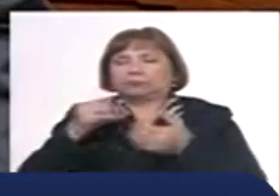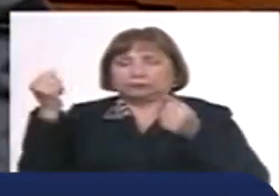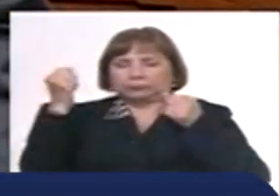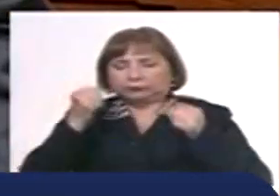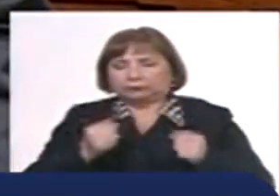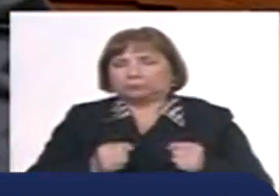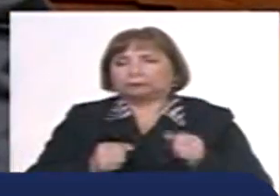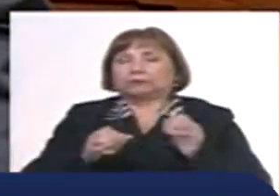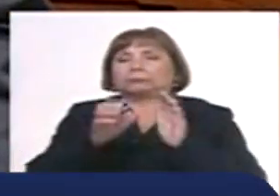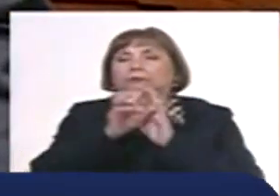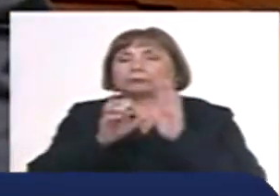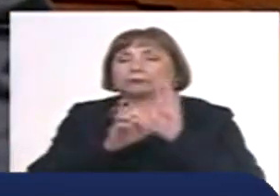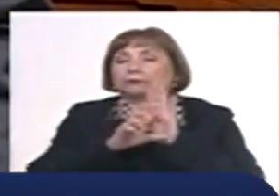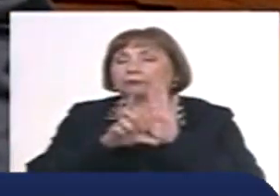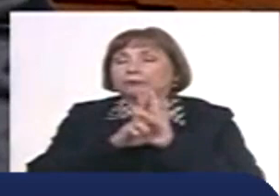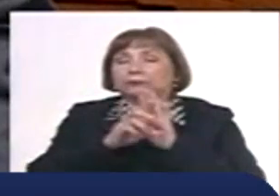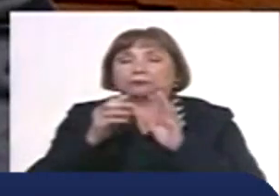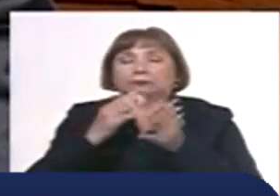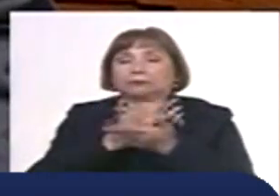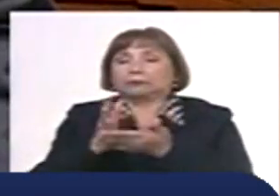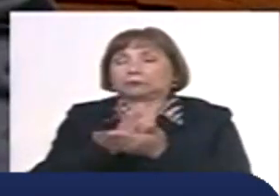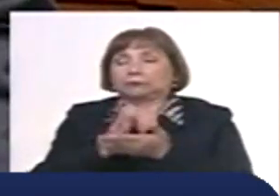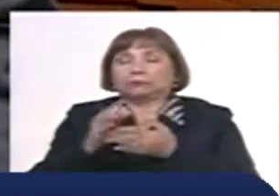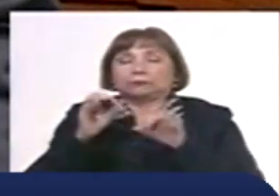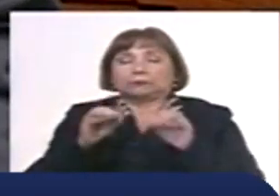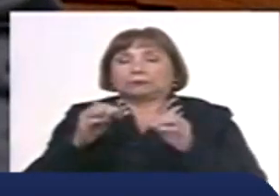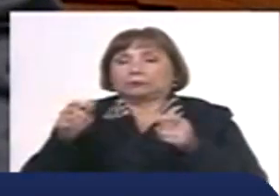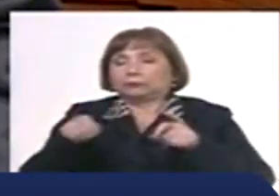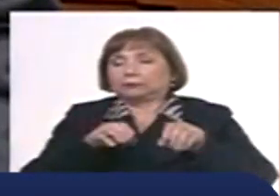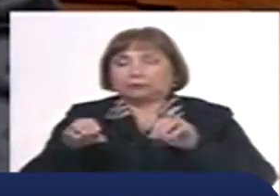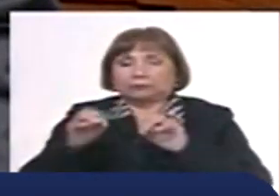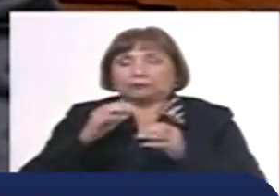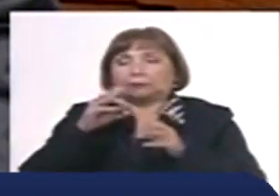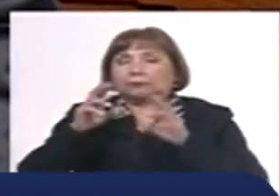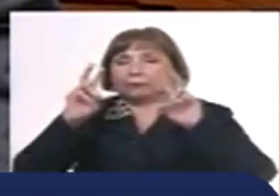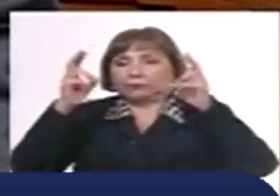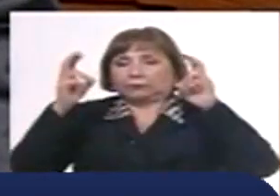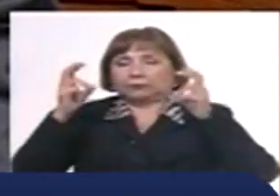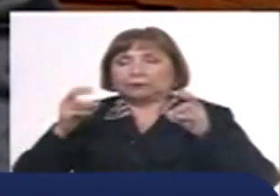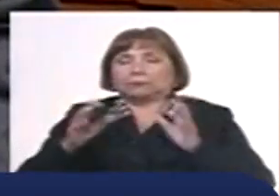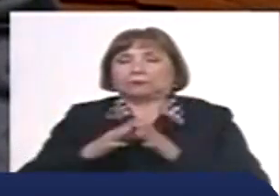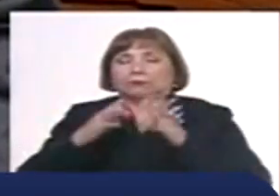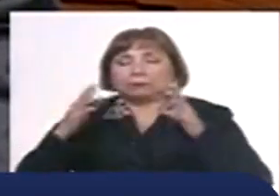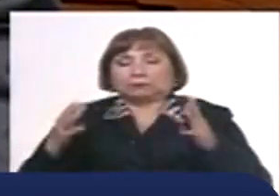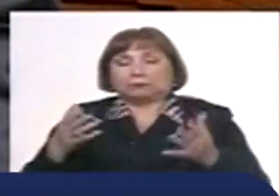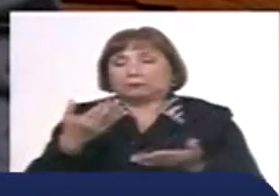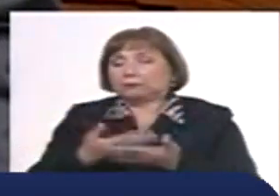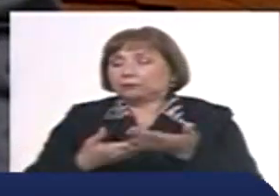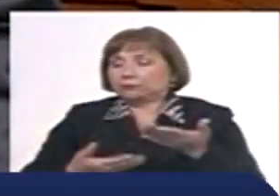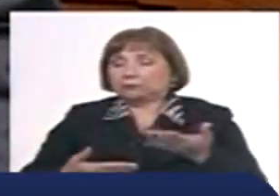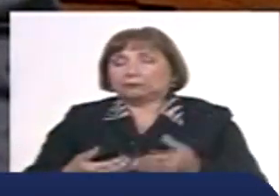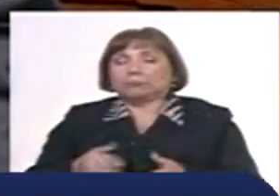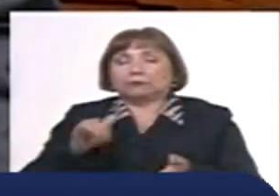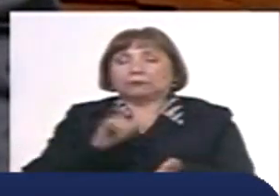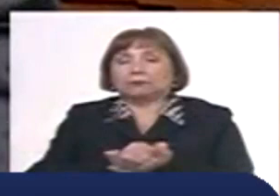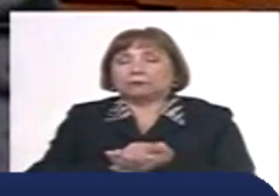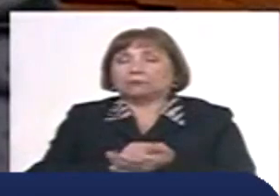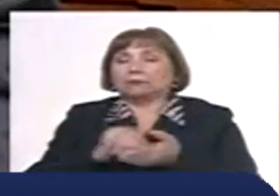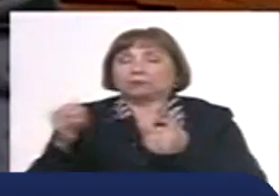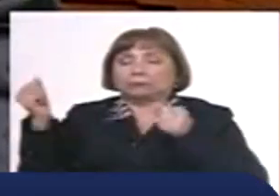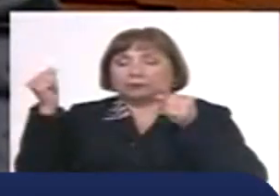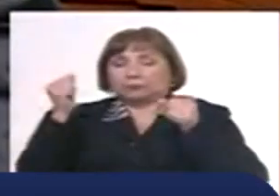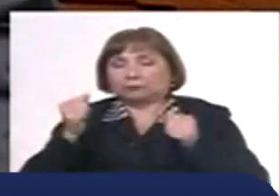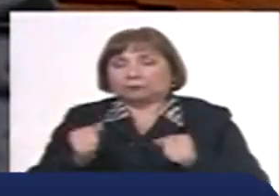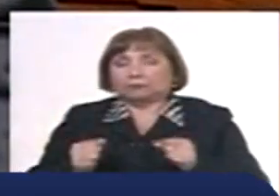poder constituyente de participar activamente en temas de mayor relevancia y que el